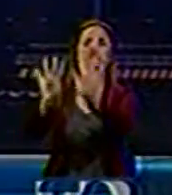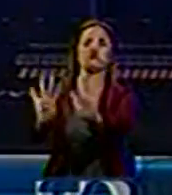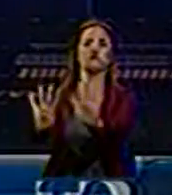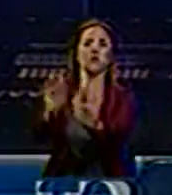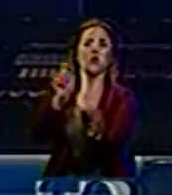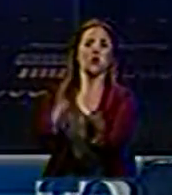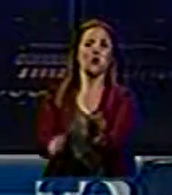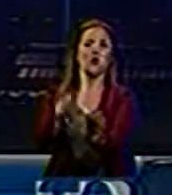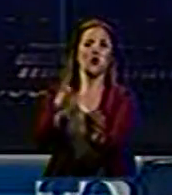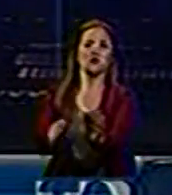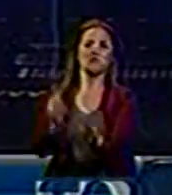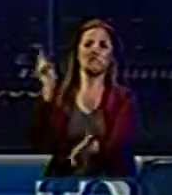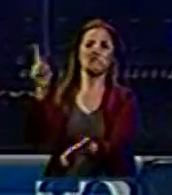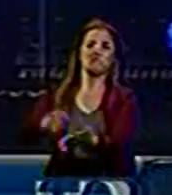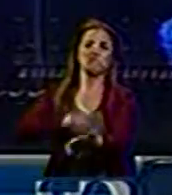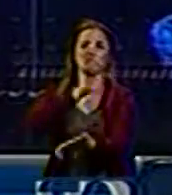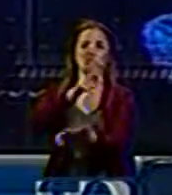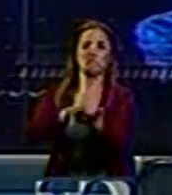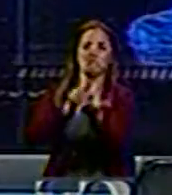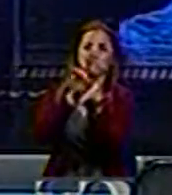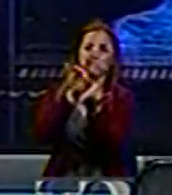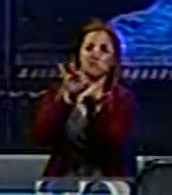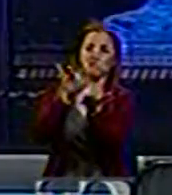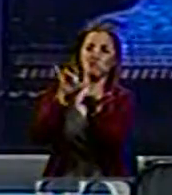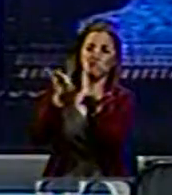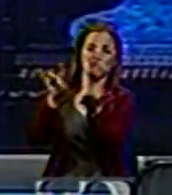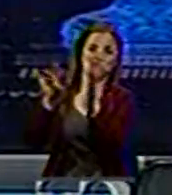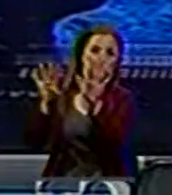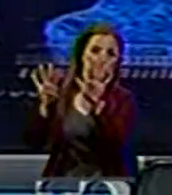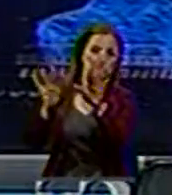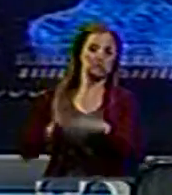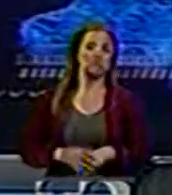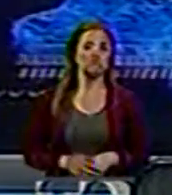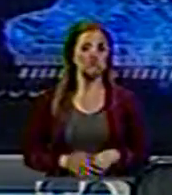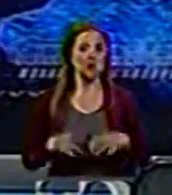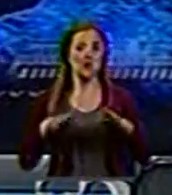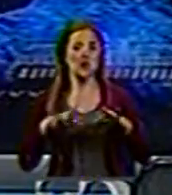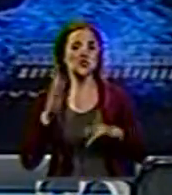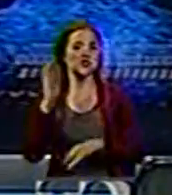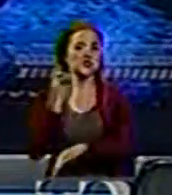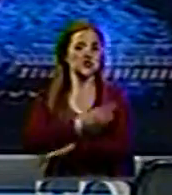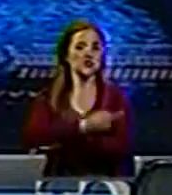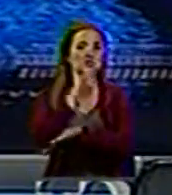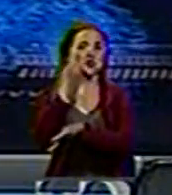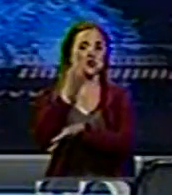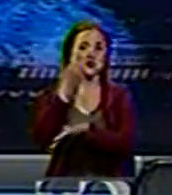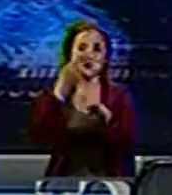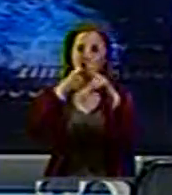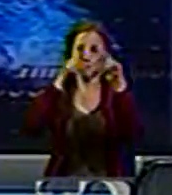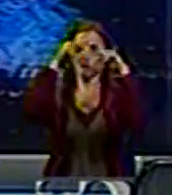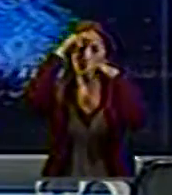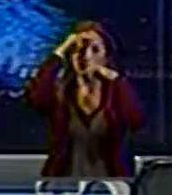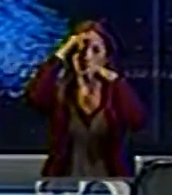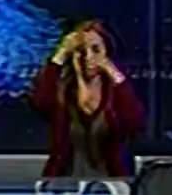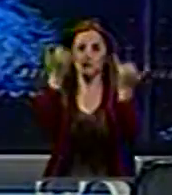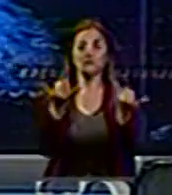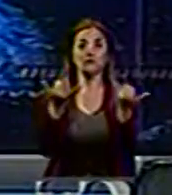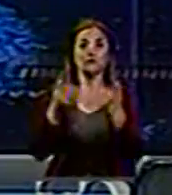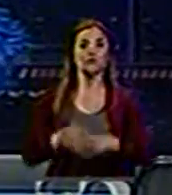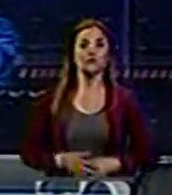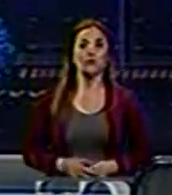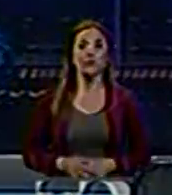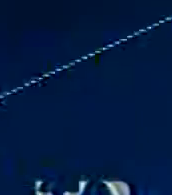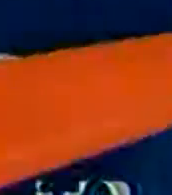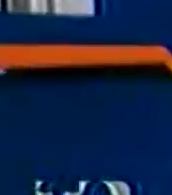anticipadamente en los cargos a los 9 jueces constitucionales y declaró vacancia por 60 días. Empezamos con este tema. Freddy Paredes